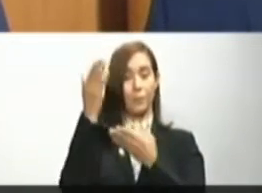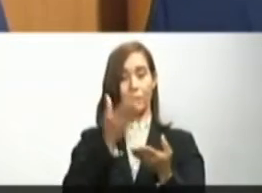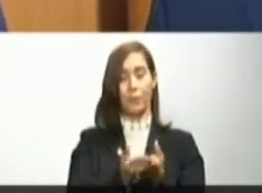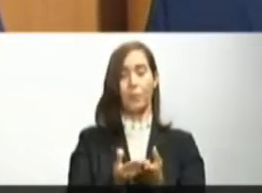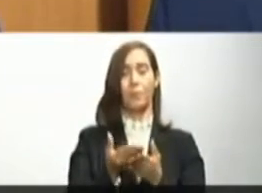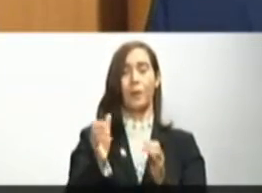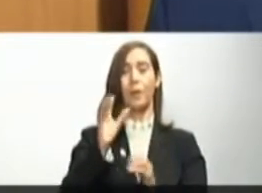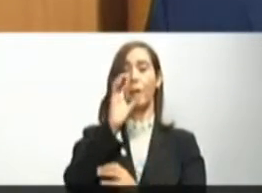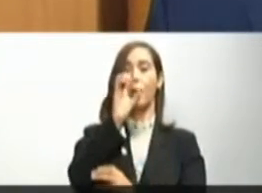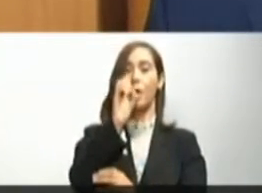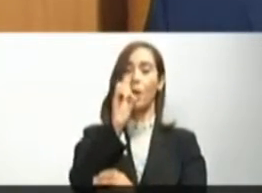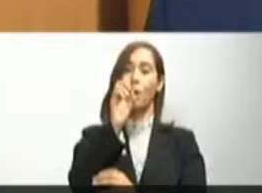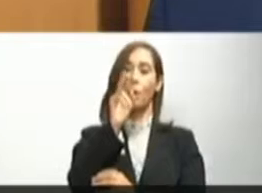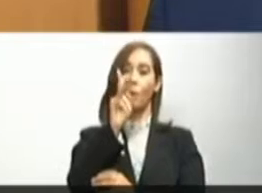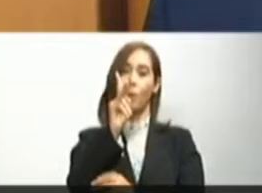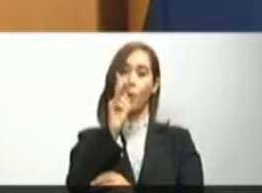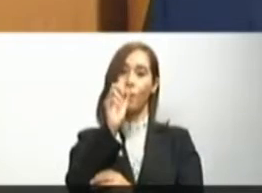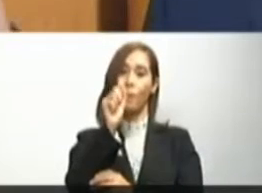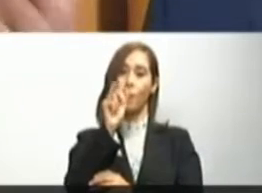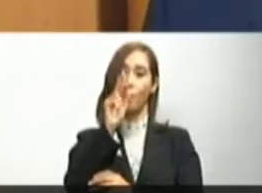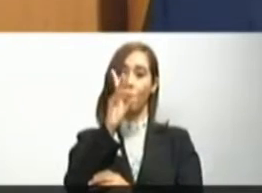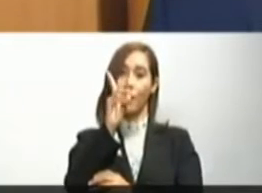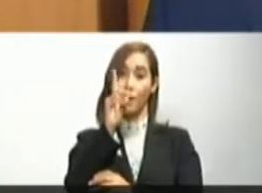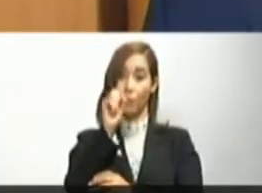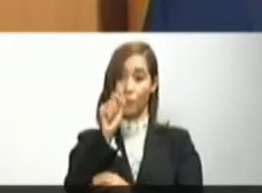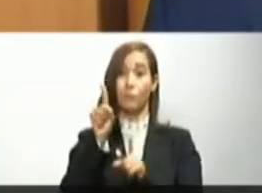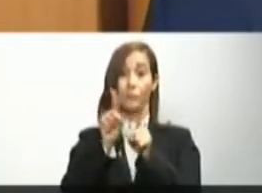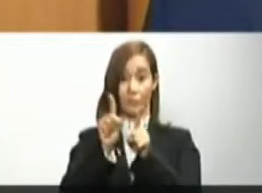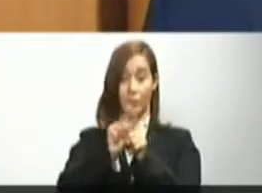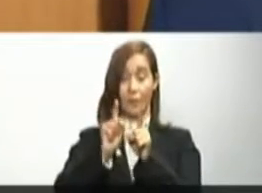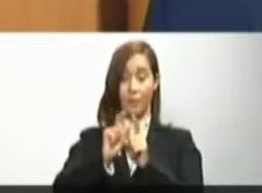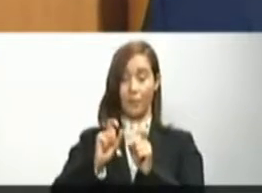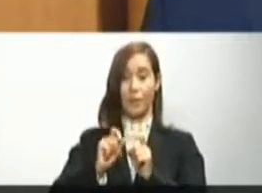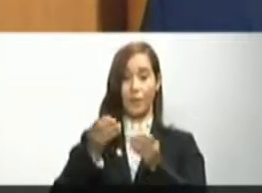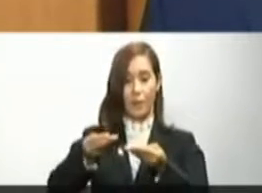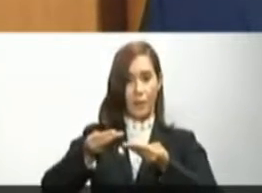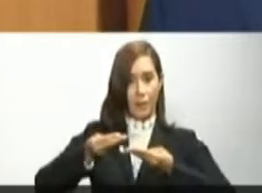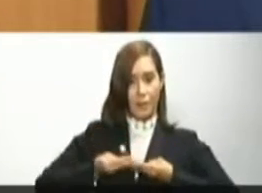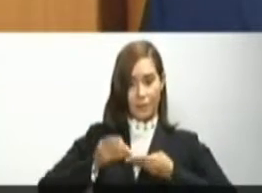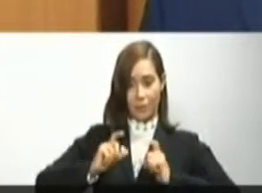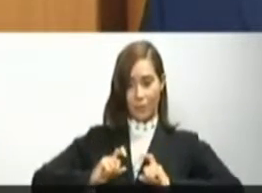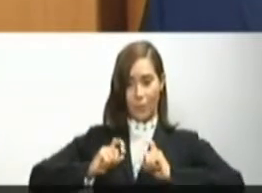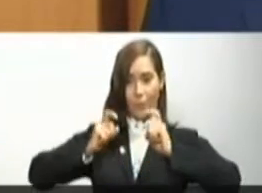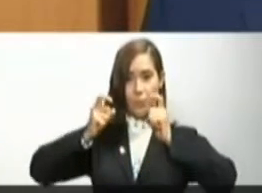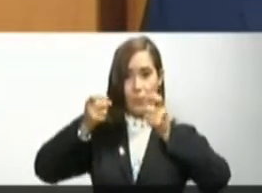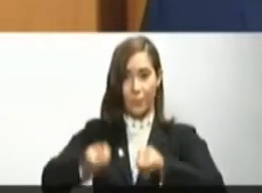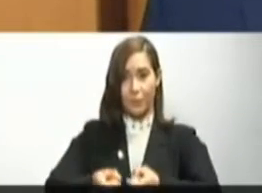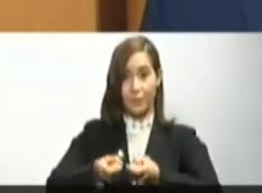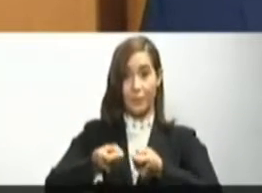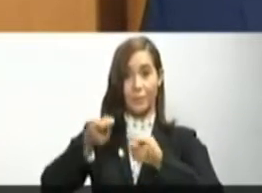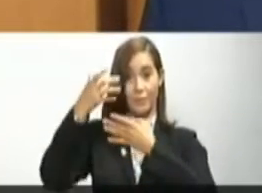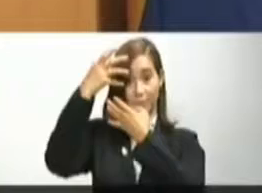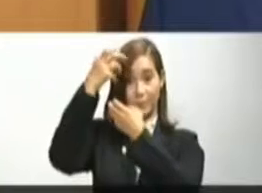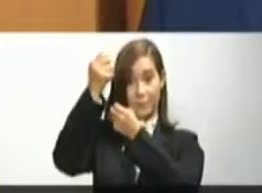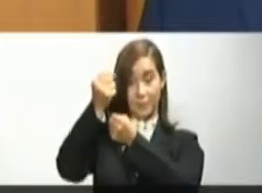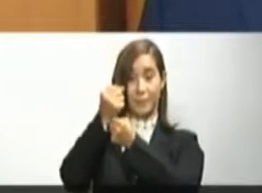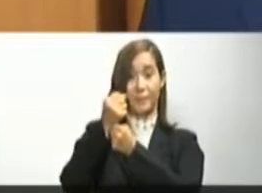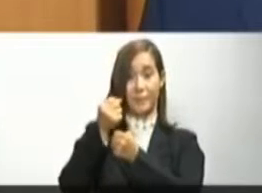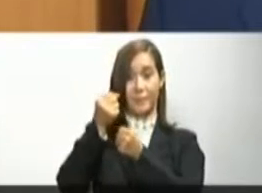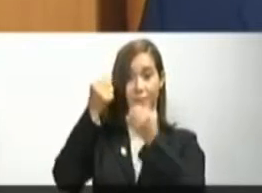Dominicana, la COPARDON, recibió el traspaso de la presidencia con la responsabilidad de organizar el próximo encuentro